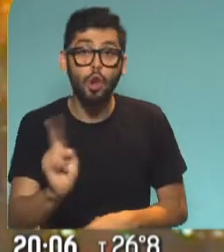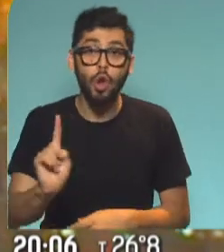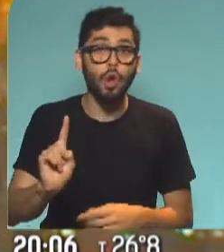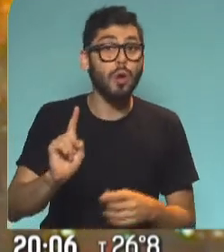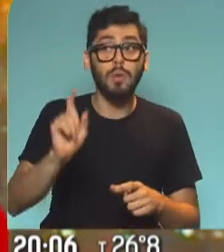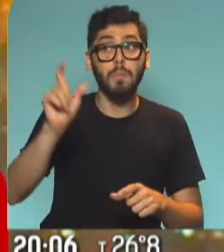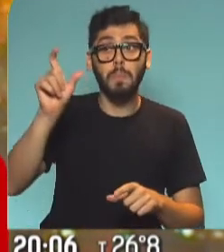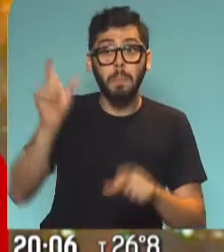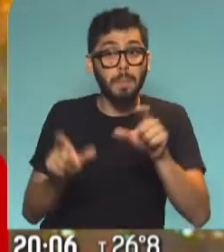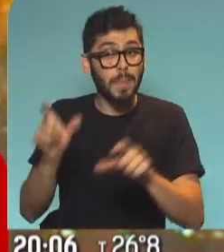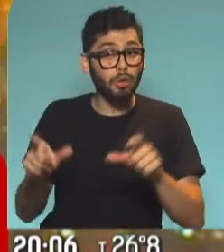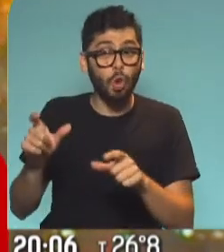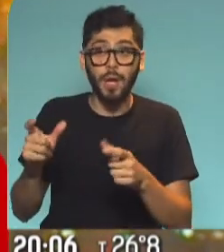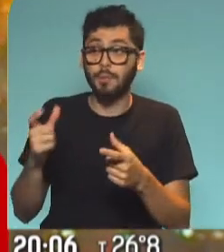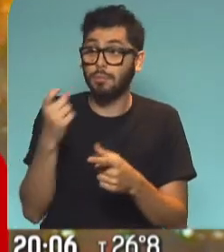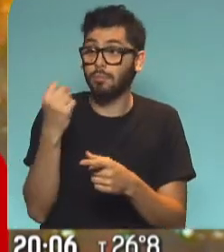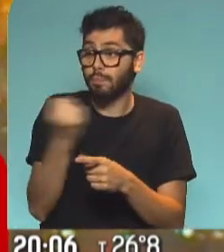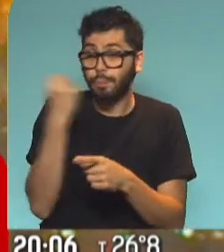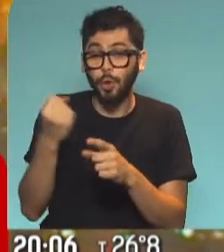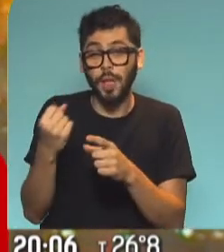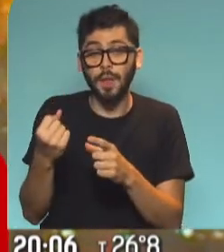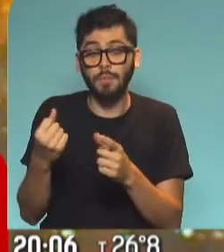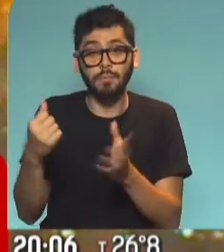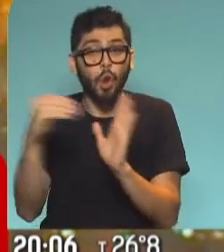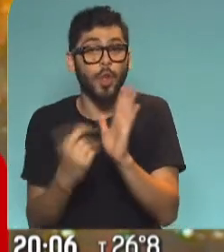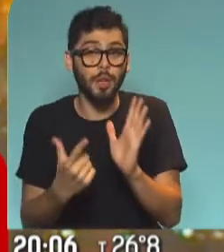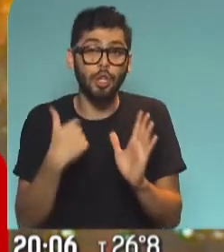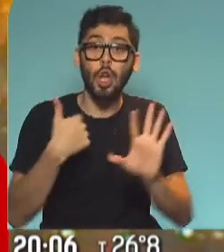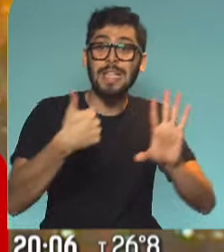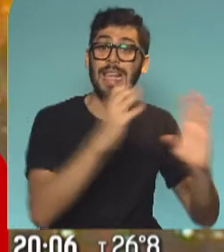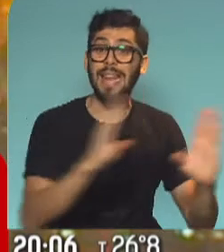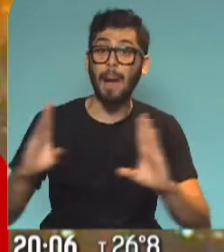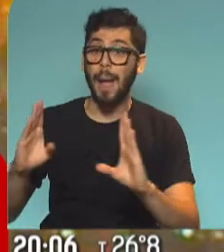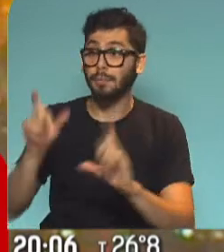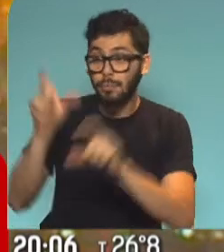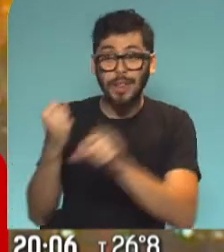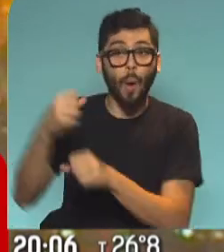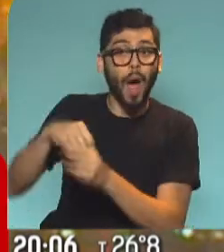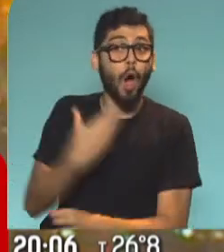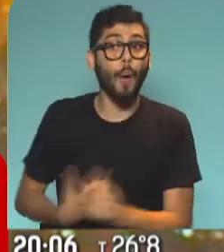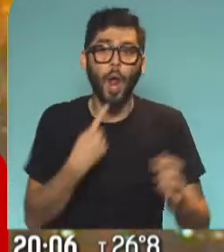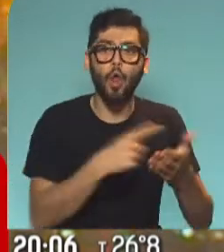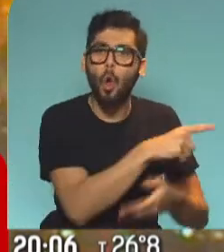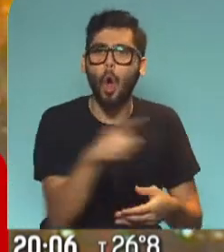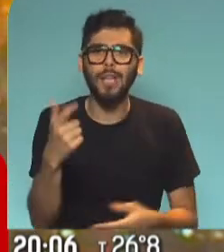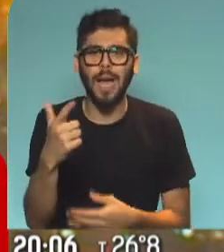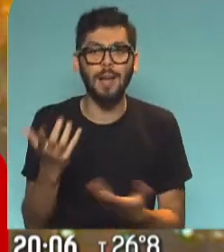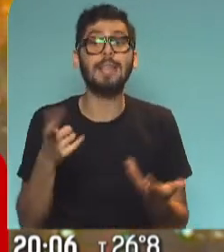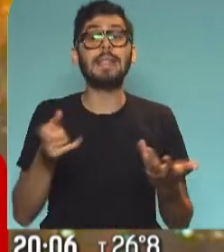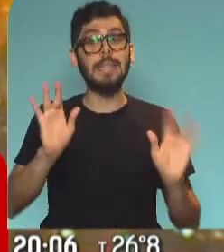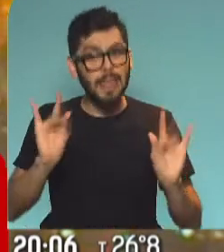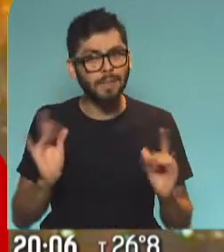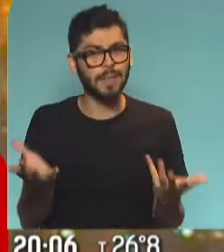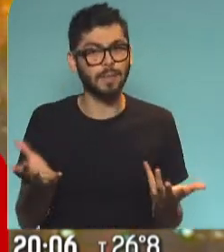Claro. estratégico en estas 6 etapas. Bueno, Sí. no está. Yo te leo las seis etapas y no está, no Claro. figura. Y lógicamente, en muchos casos resulta muy importante